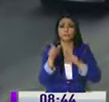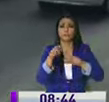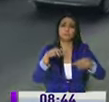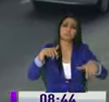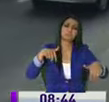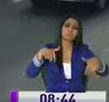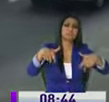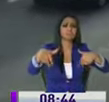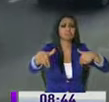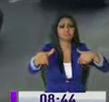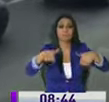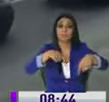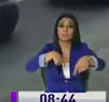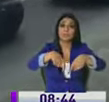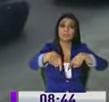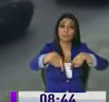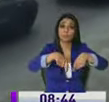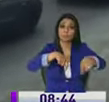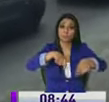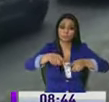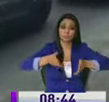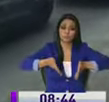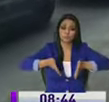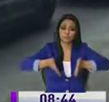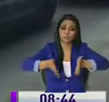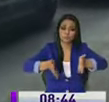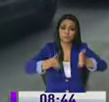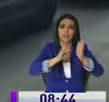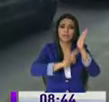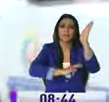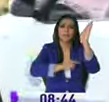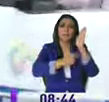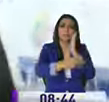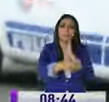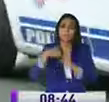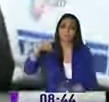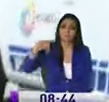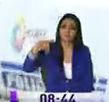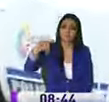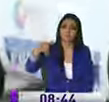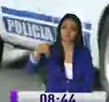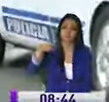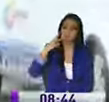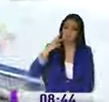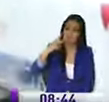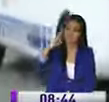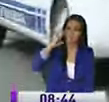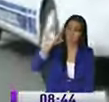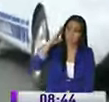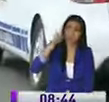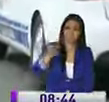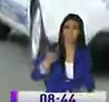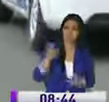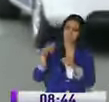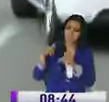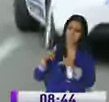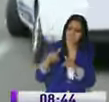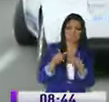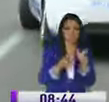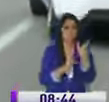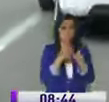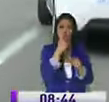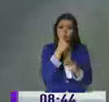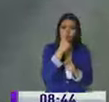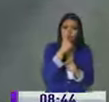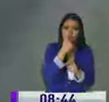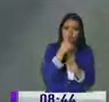y vehículos por la avenida república se detuvo por unos segundos cuando observaron presencia policial había curiosidad el movimiento era en las